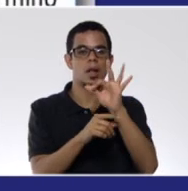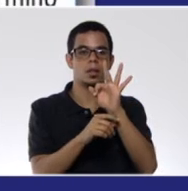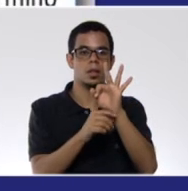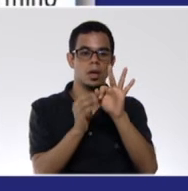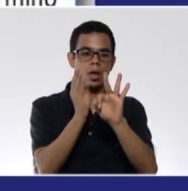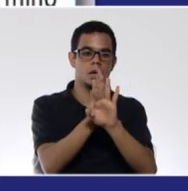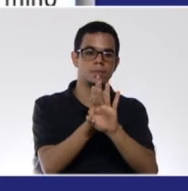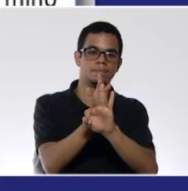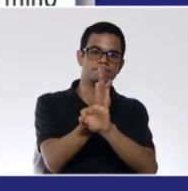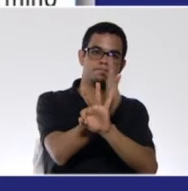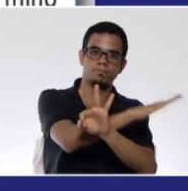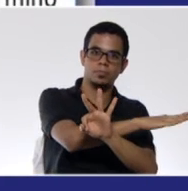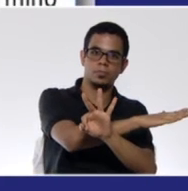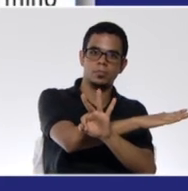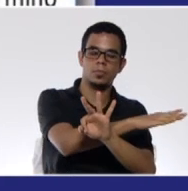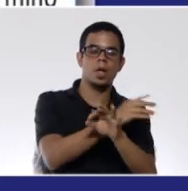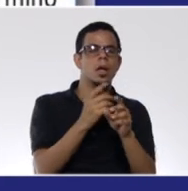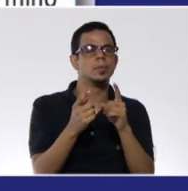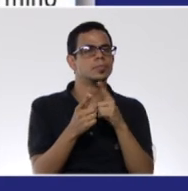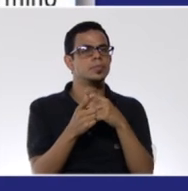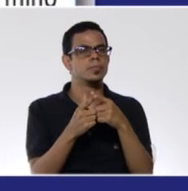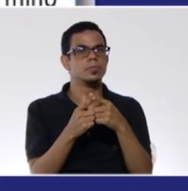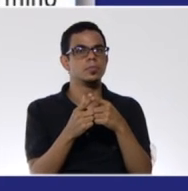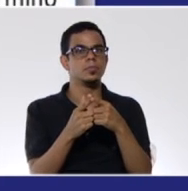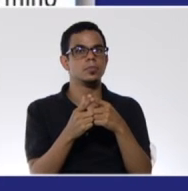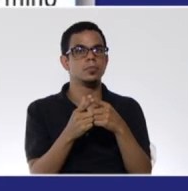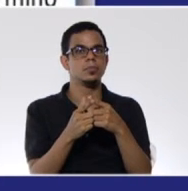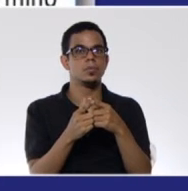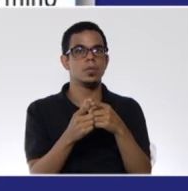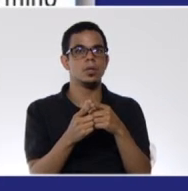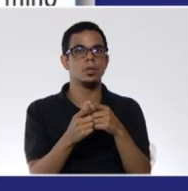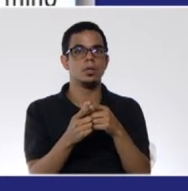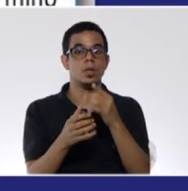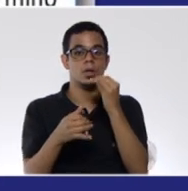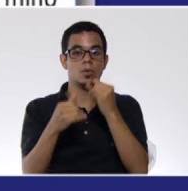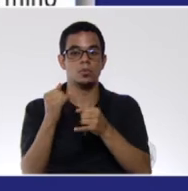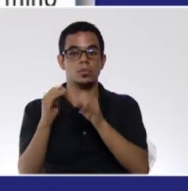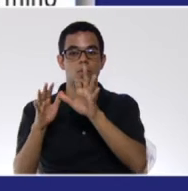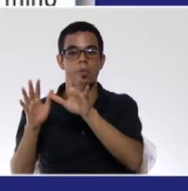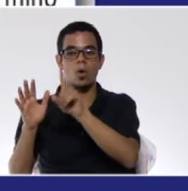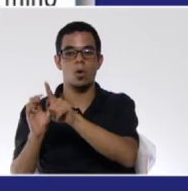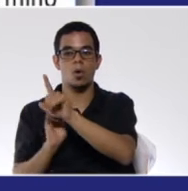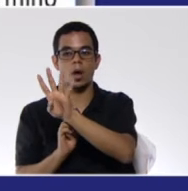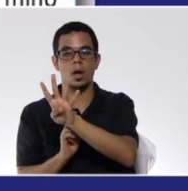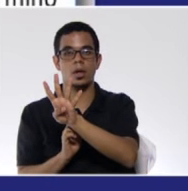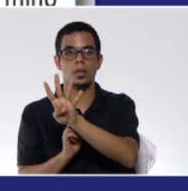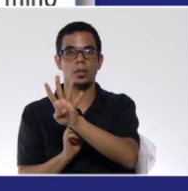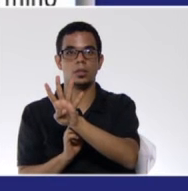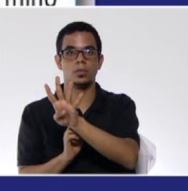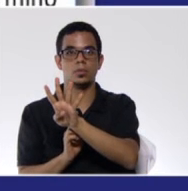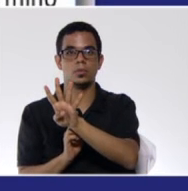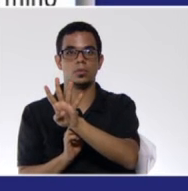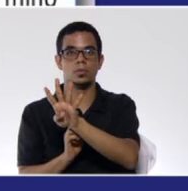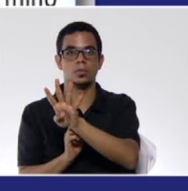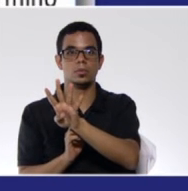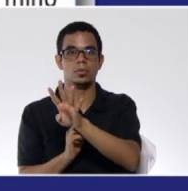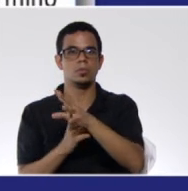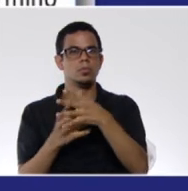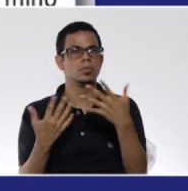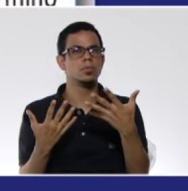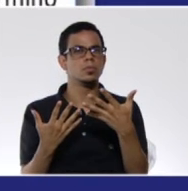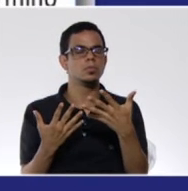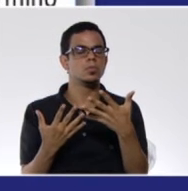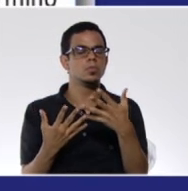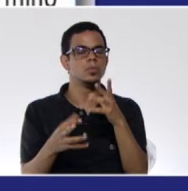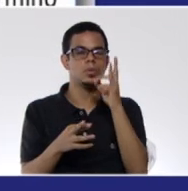El primer término es 5, el último término es 14, tiene 4 términos y la razón